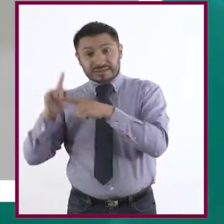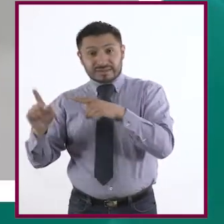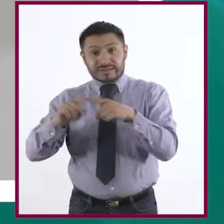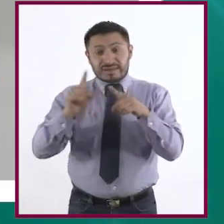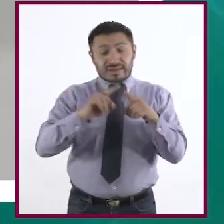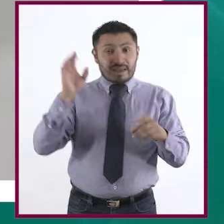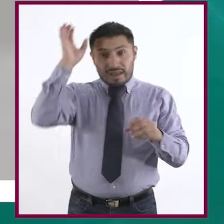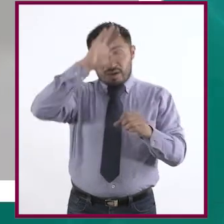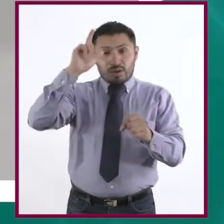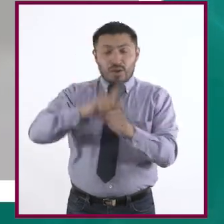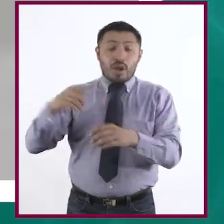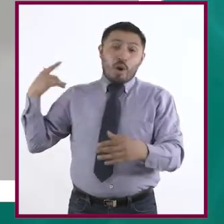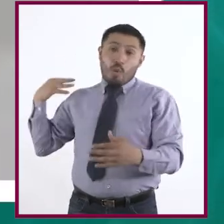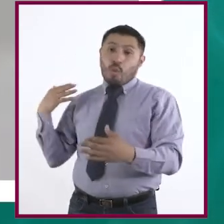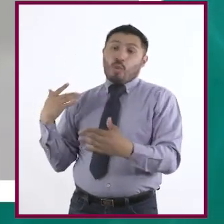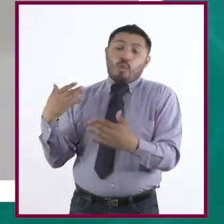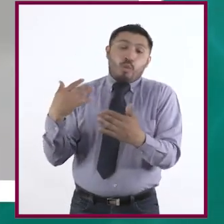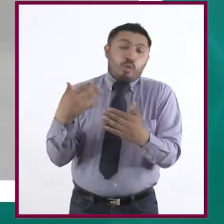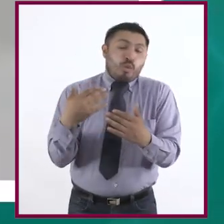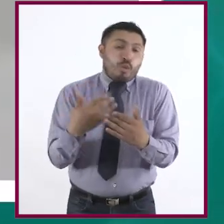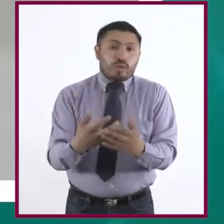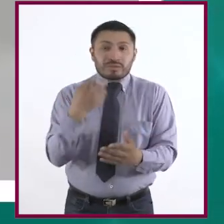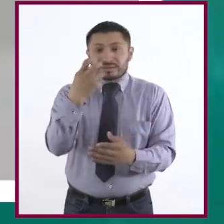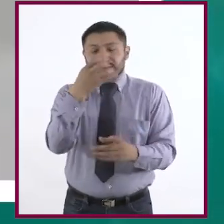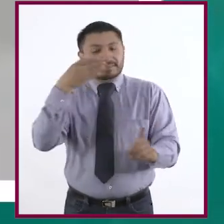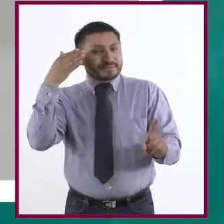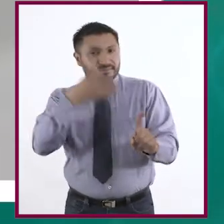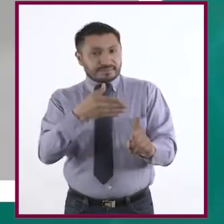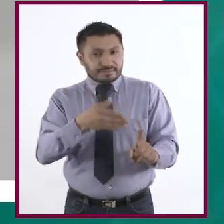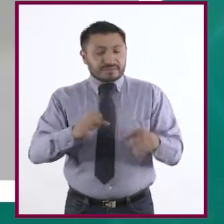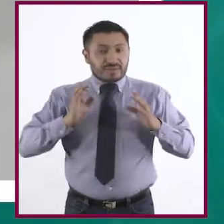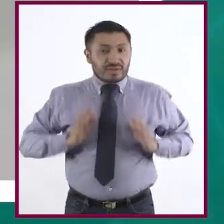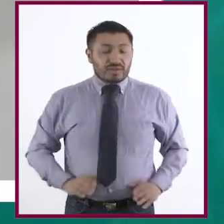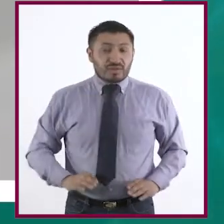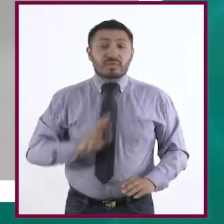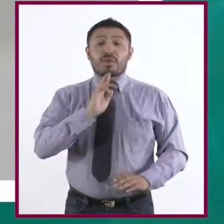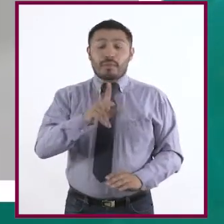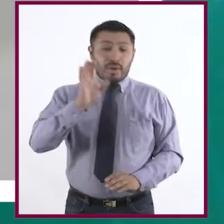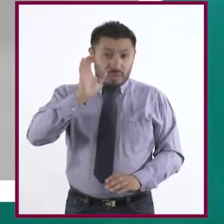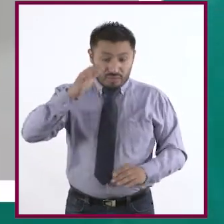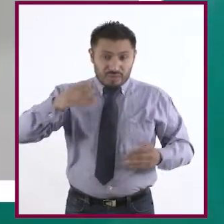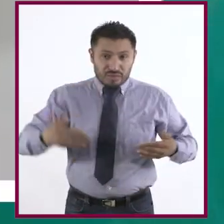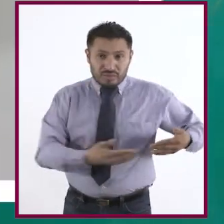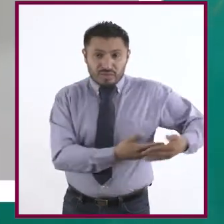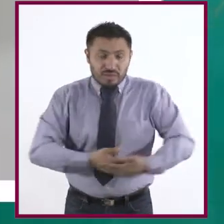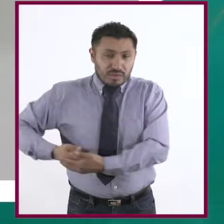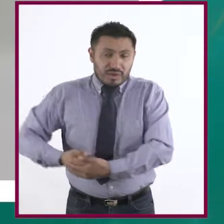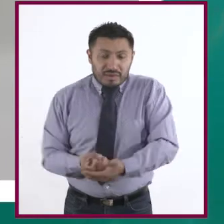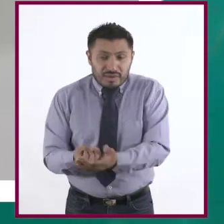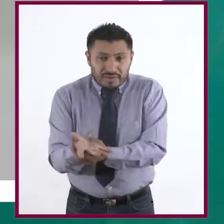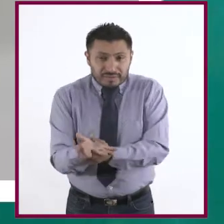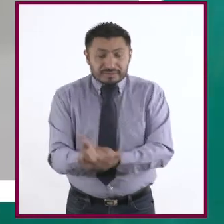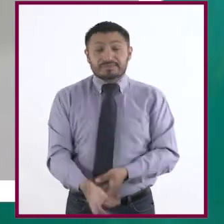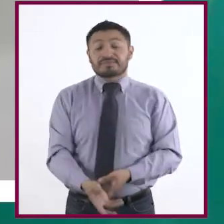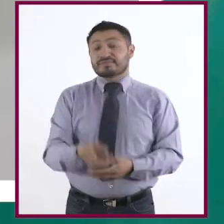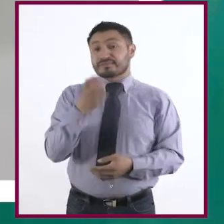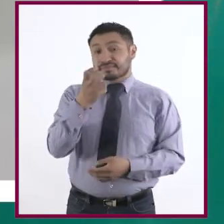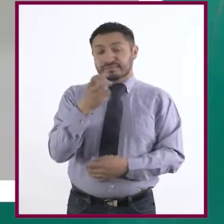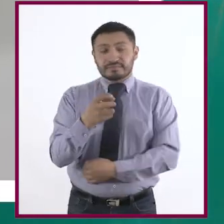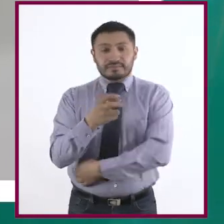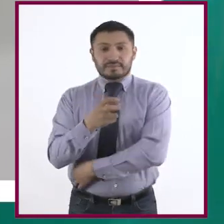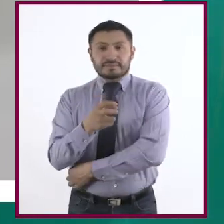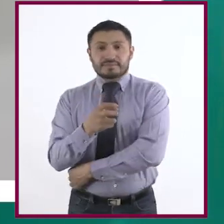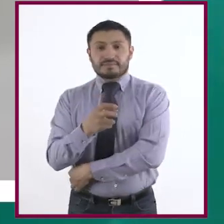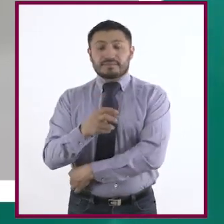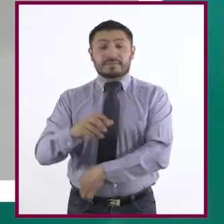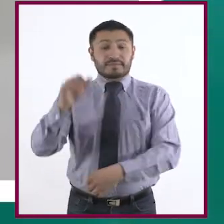han realizado prácticas hacia ese objetivo. La cuestión es que, obviamente, siempre